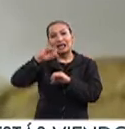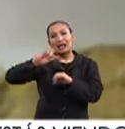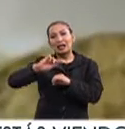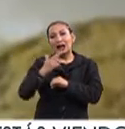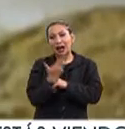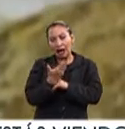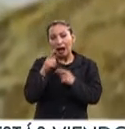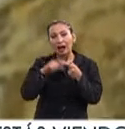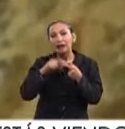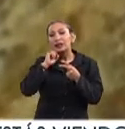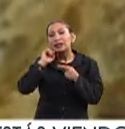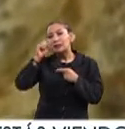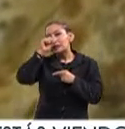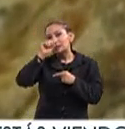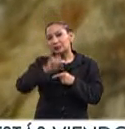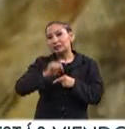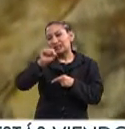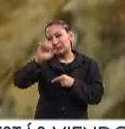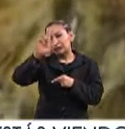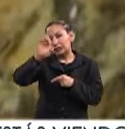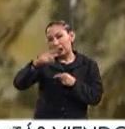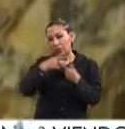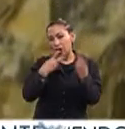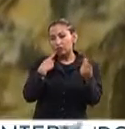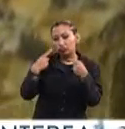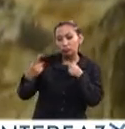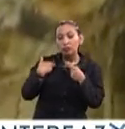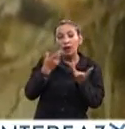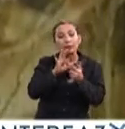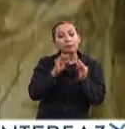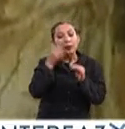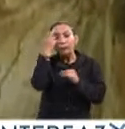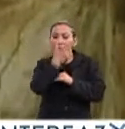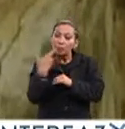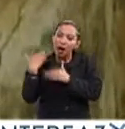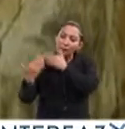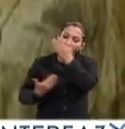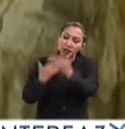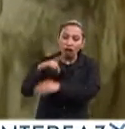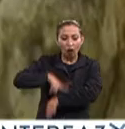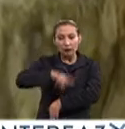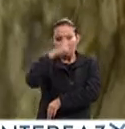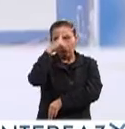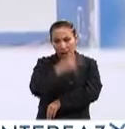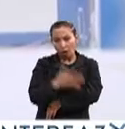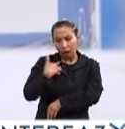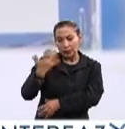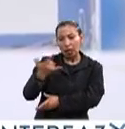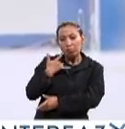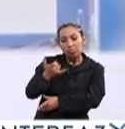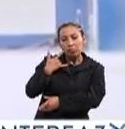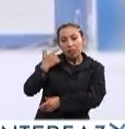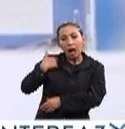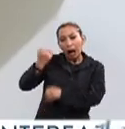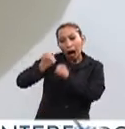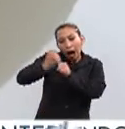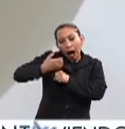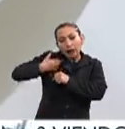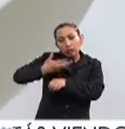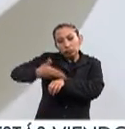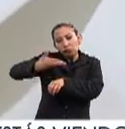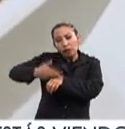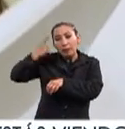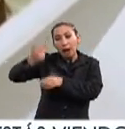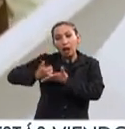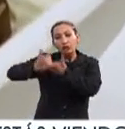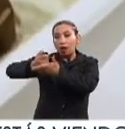Antropología e Historia y la Secretaría de Relaciones Exteriores, en la que se revisaron avances que el gobierno mexicano ha tenido en los últimos años y que